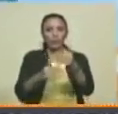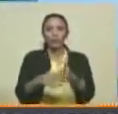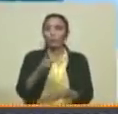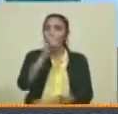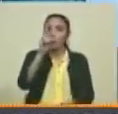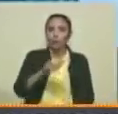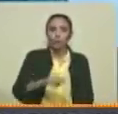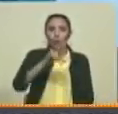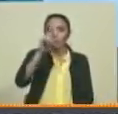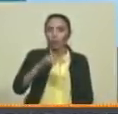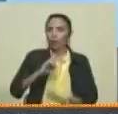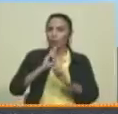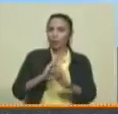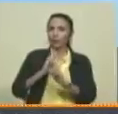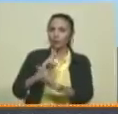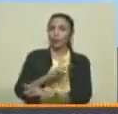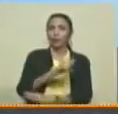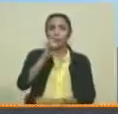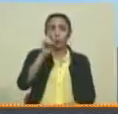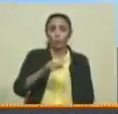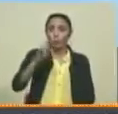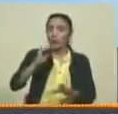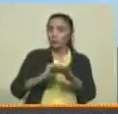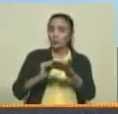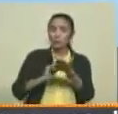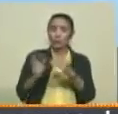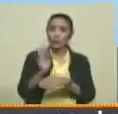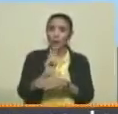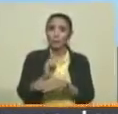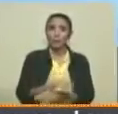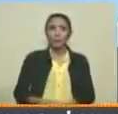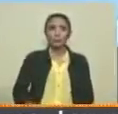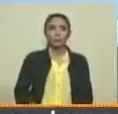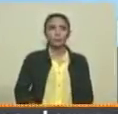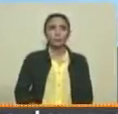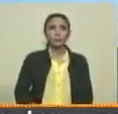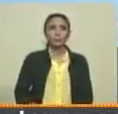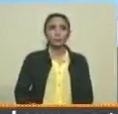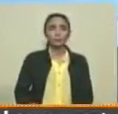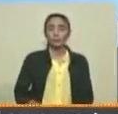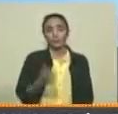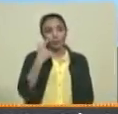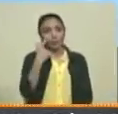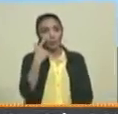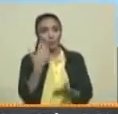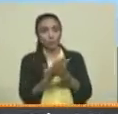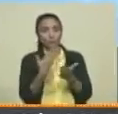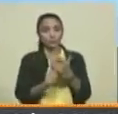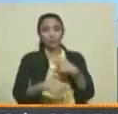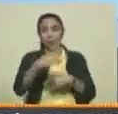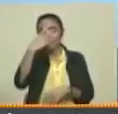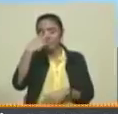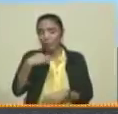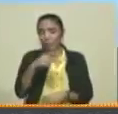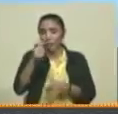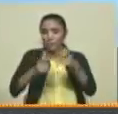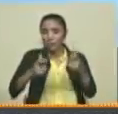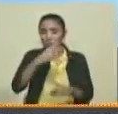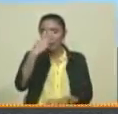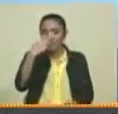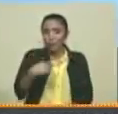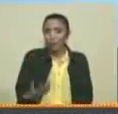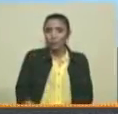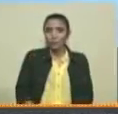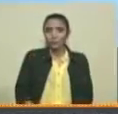los días, respuestas todos los días. Hay que ver al pobre y hermano, querido pueblo